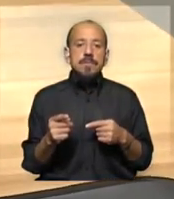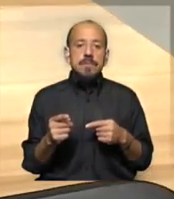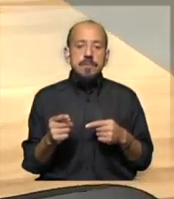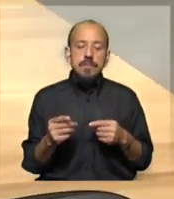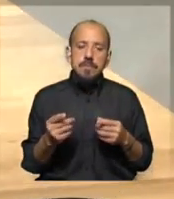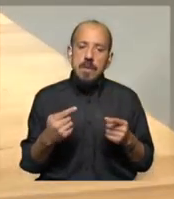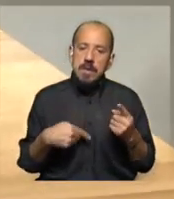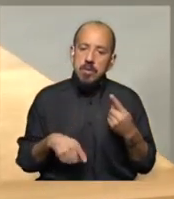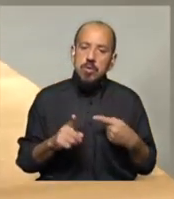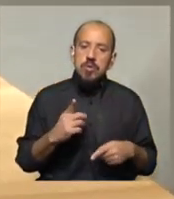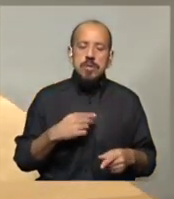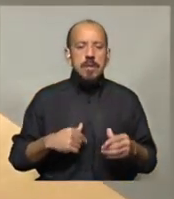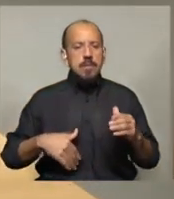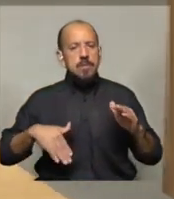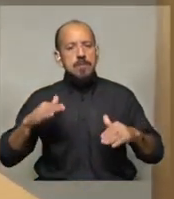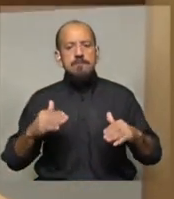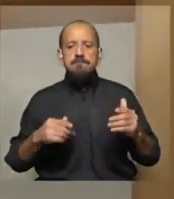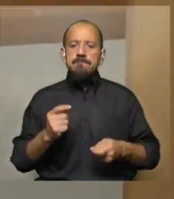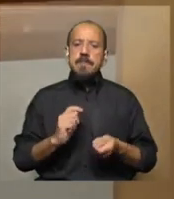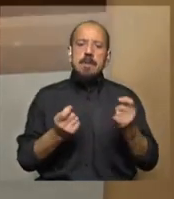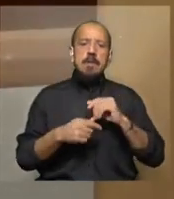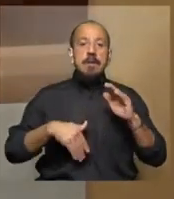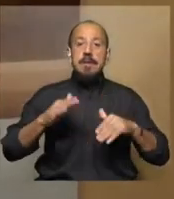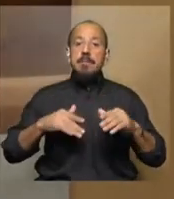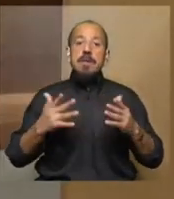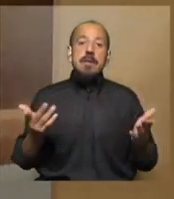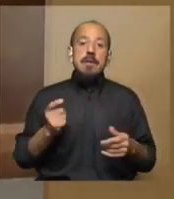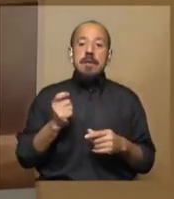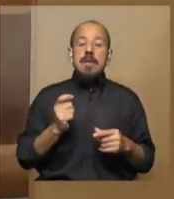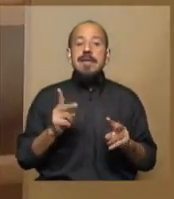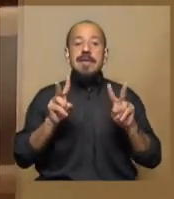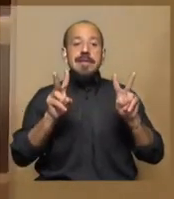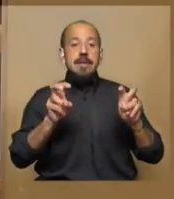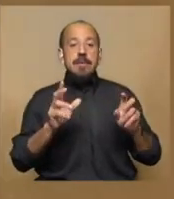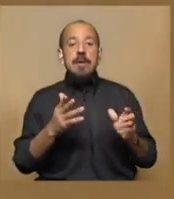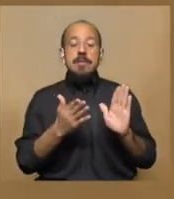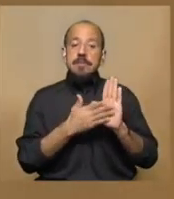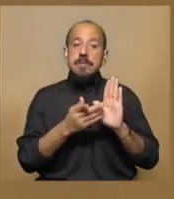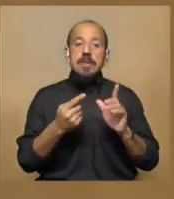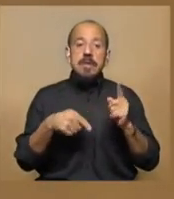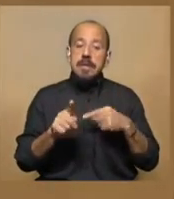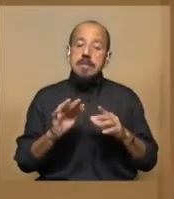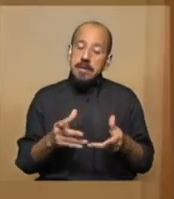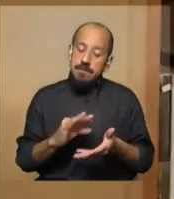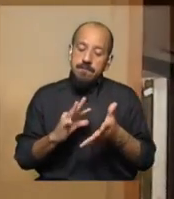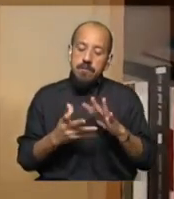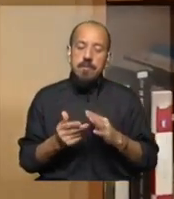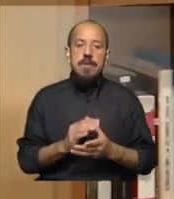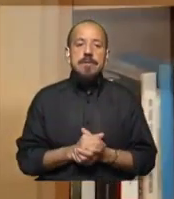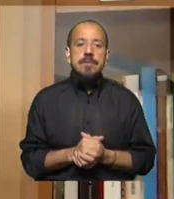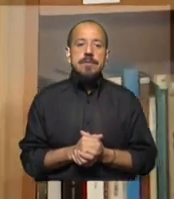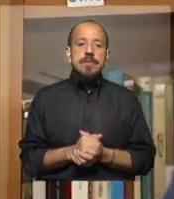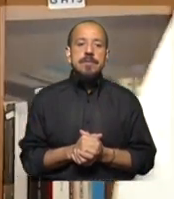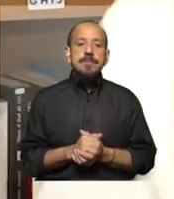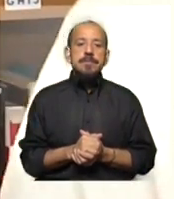ha ido variando dependiendo de la asistencia y del tópico pero básicamente Esa es la estructura tenemos